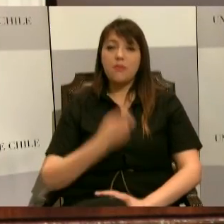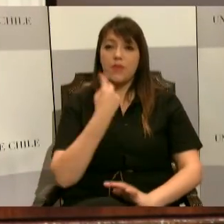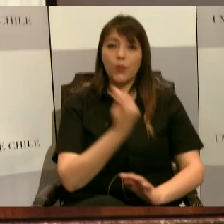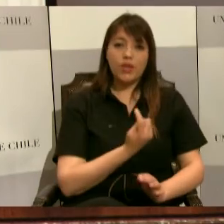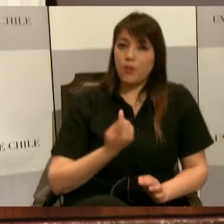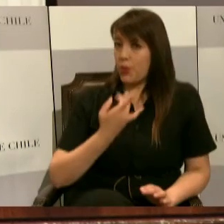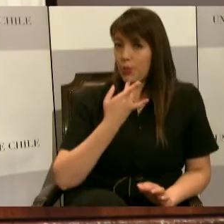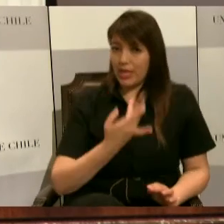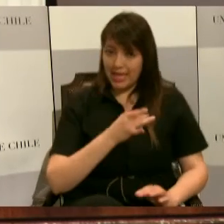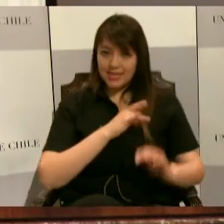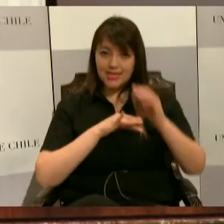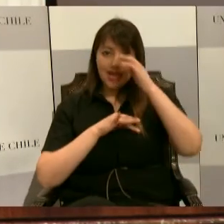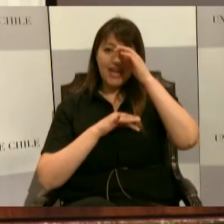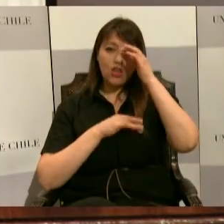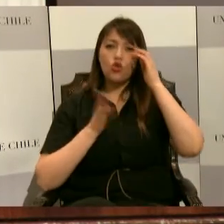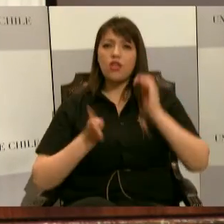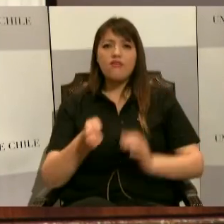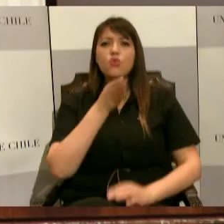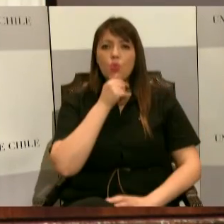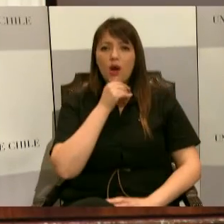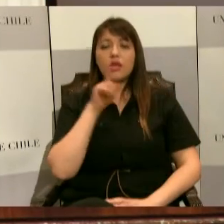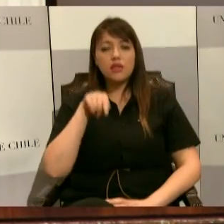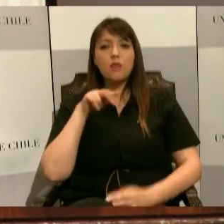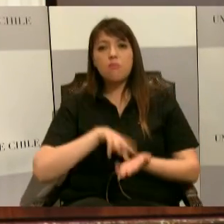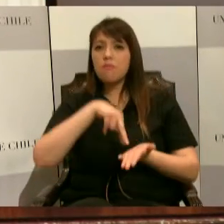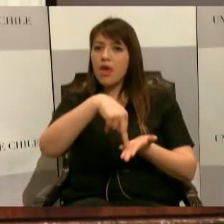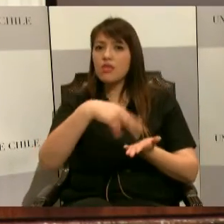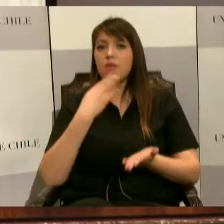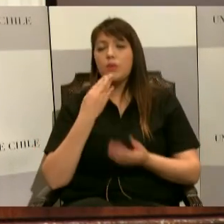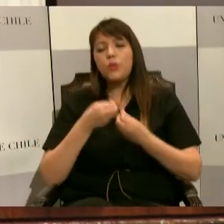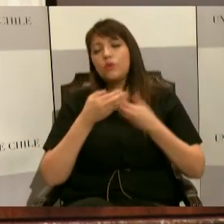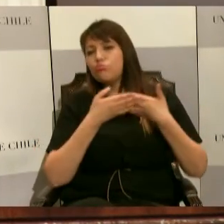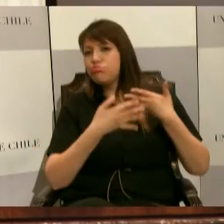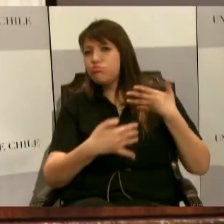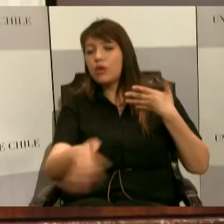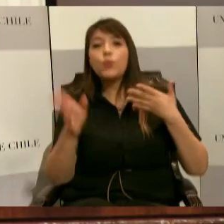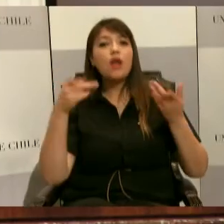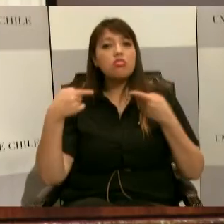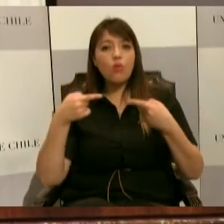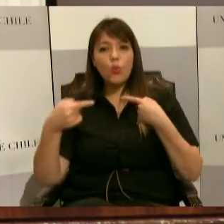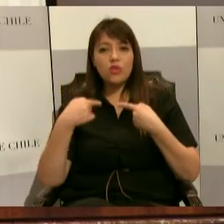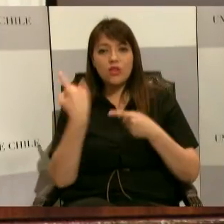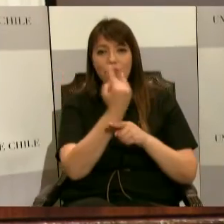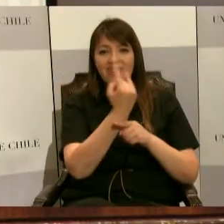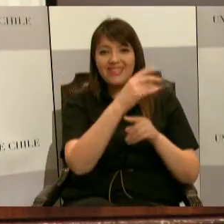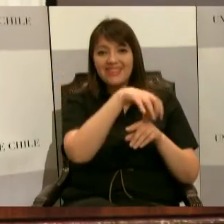Preguntémonos por qué en Chile no ha habido, y a este paso puede que no lo haya por mucho tiempo, una discusión de verdad sobre